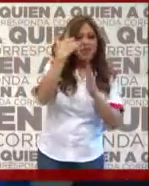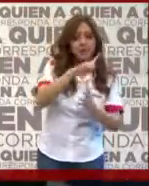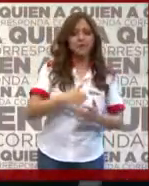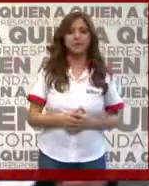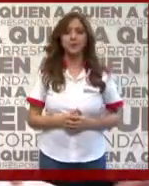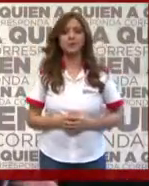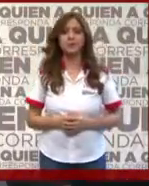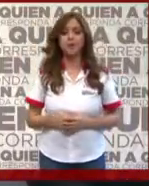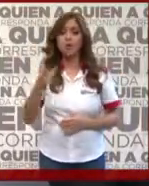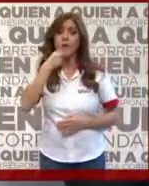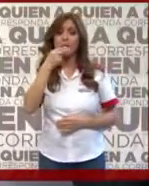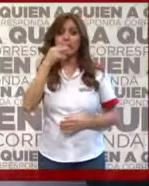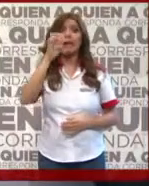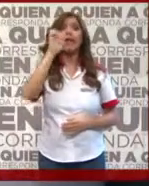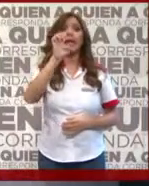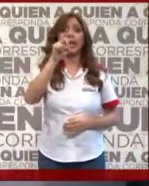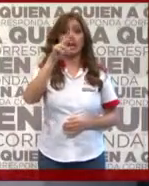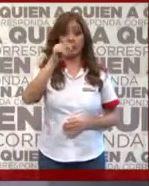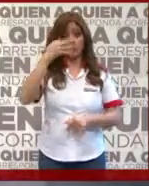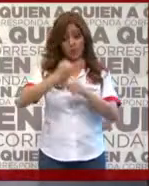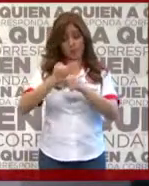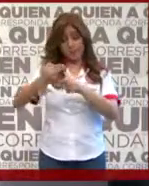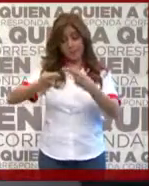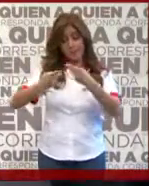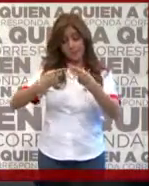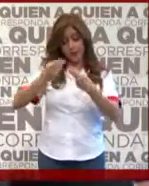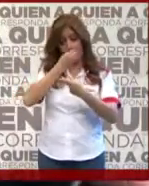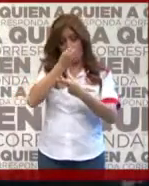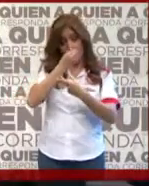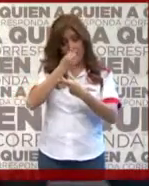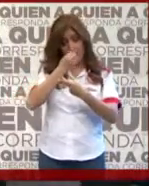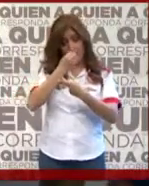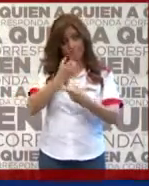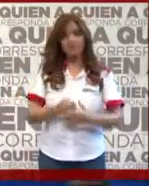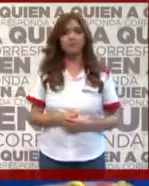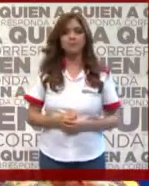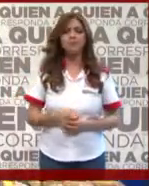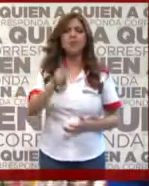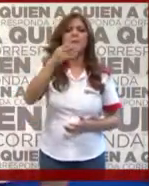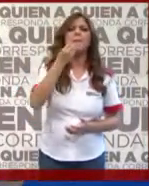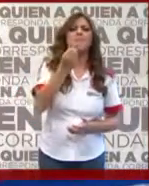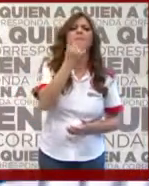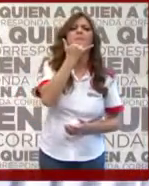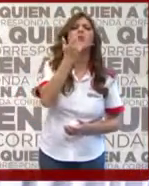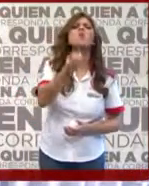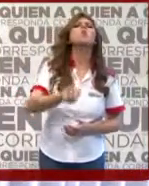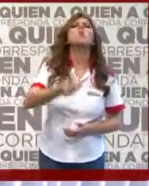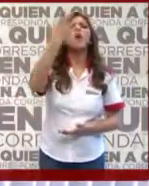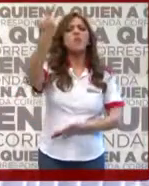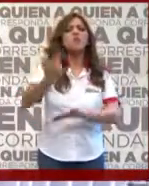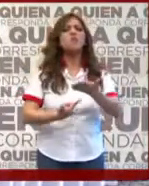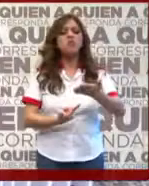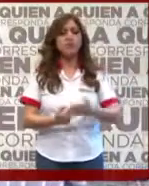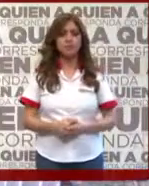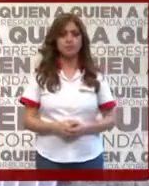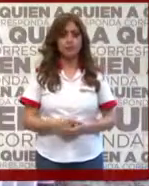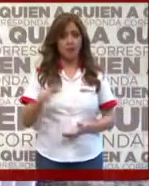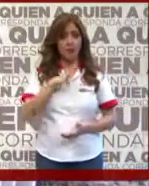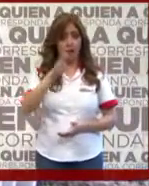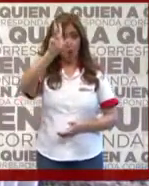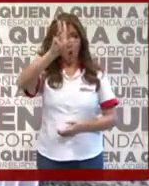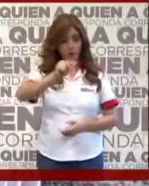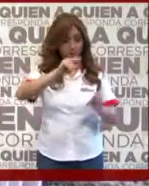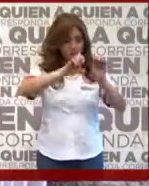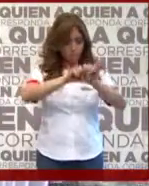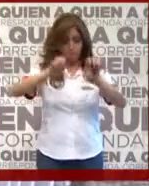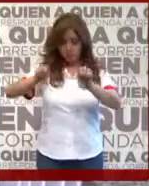Ernesto te va a preparar tu platillo especial. ¿Cuántos tipos de sushi tiene? Mira, tenemos cerca de 80 rollos.